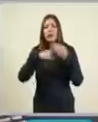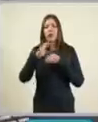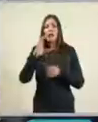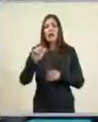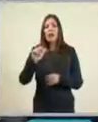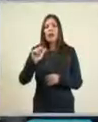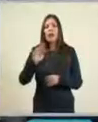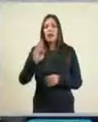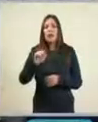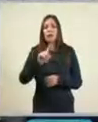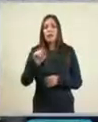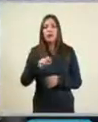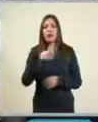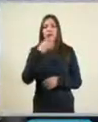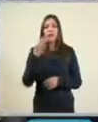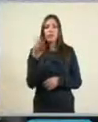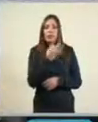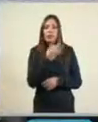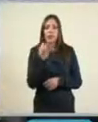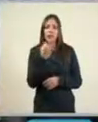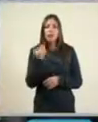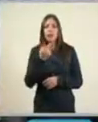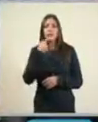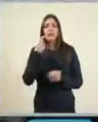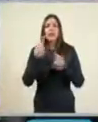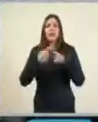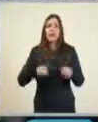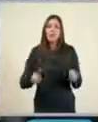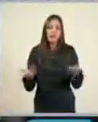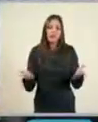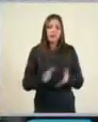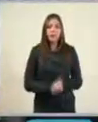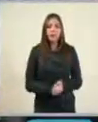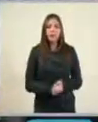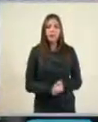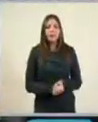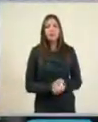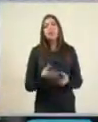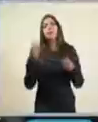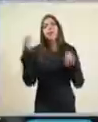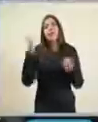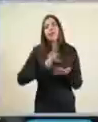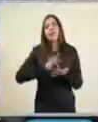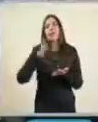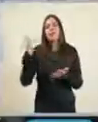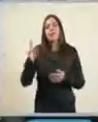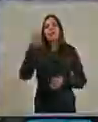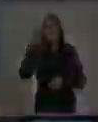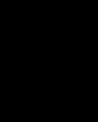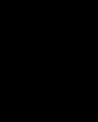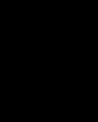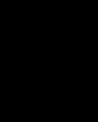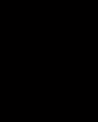calabaza, de esta Sí. calabaza que es tan rica y de una forma diferente. Me Así es. encanta. Ay, qué rico, mil gracias, está Gracias, mi chef. delicioso.